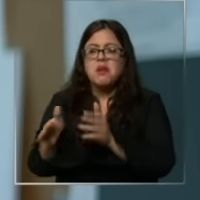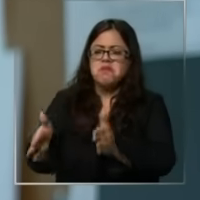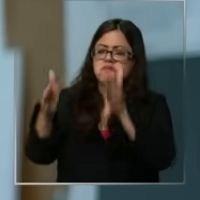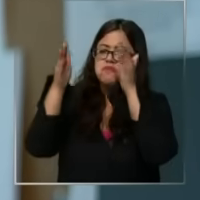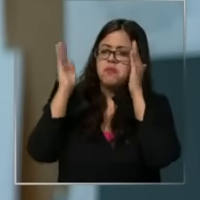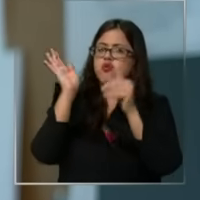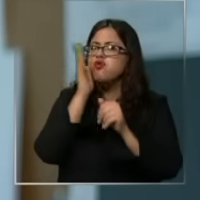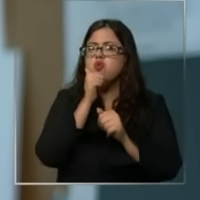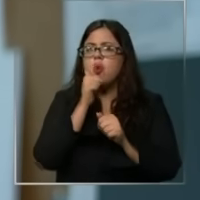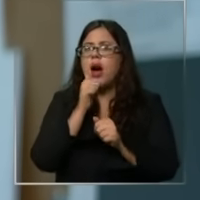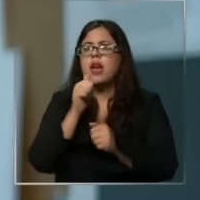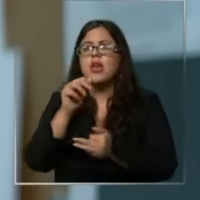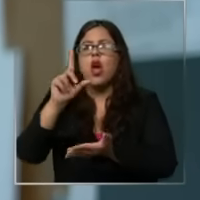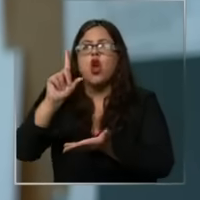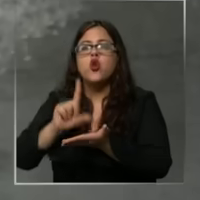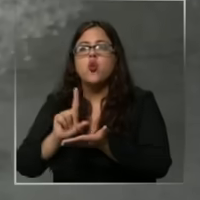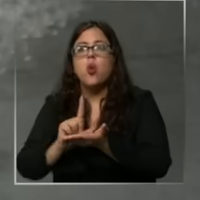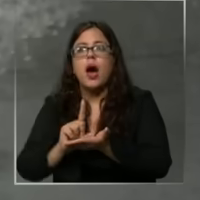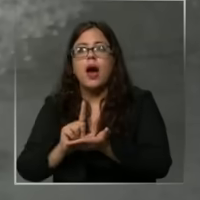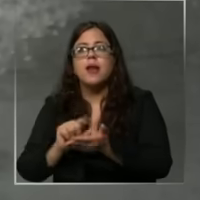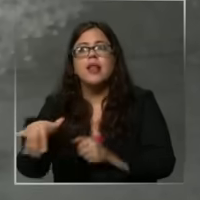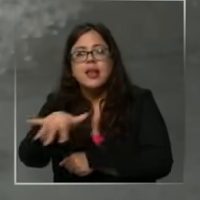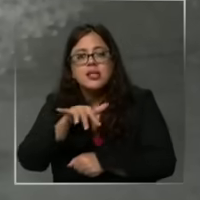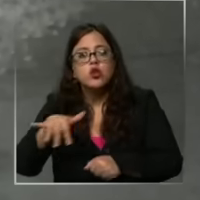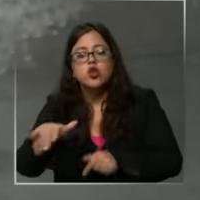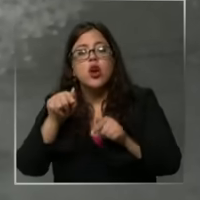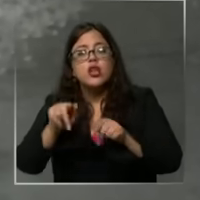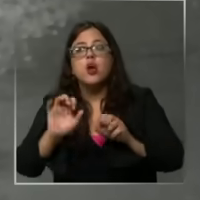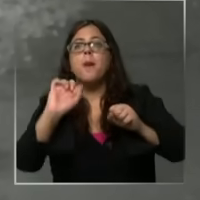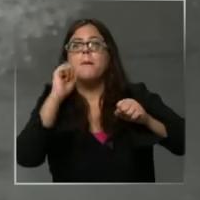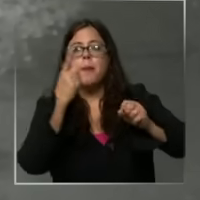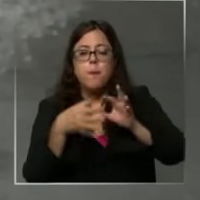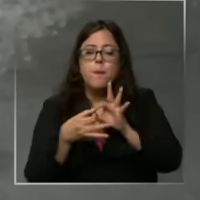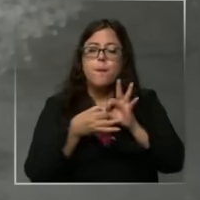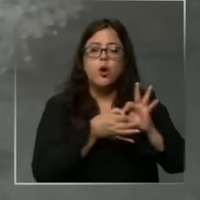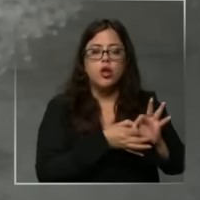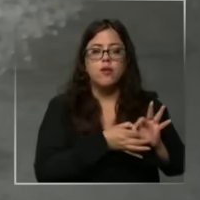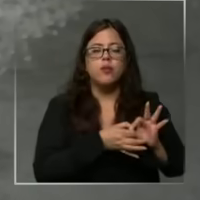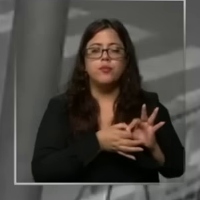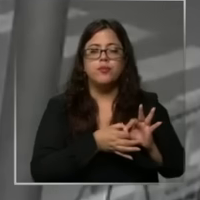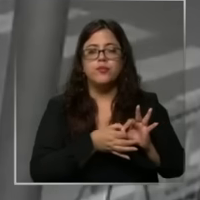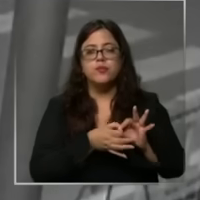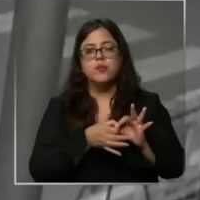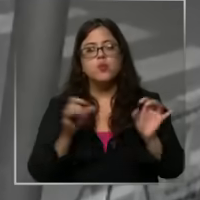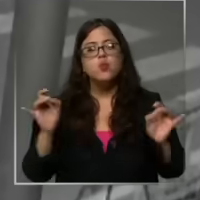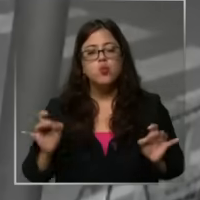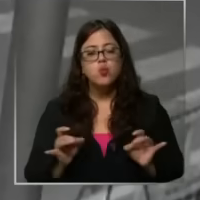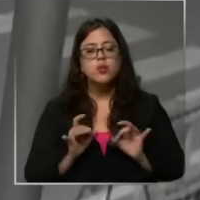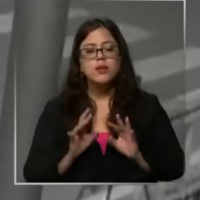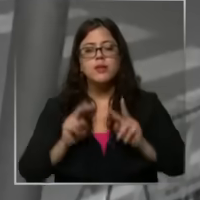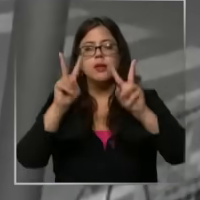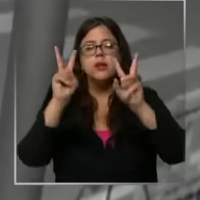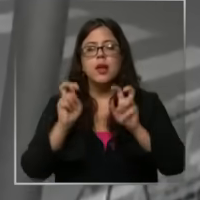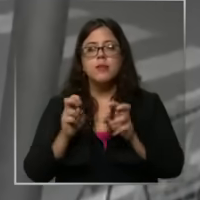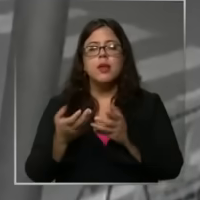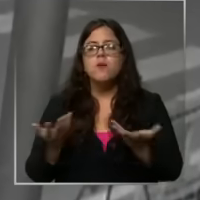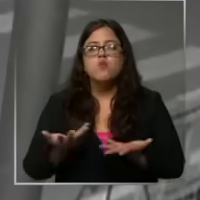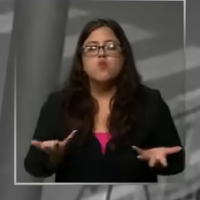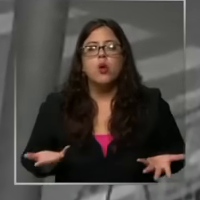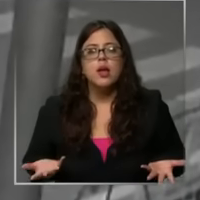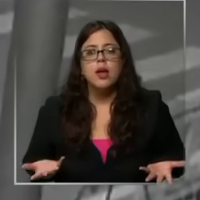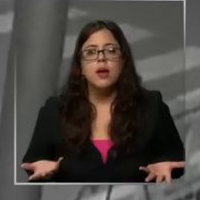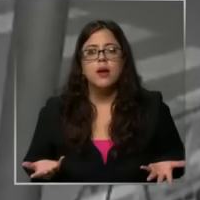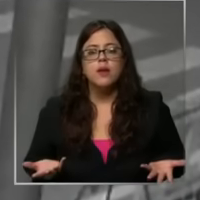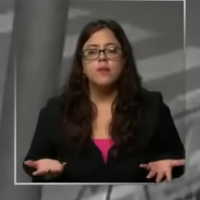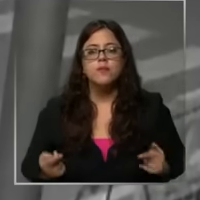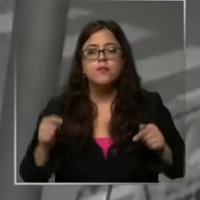a una zona cercana donde se llevan a cabo los hechos. Esa es como la primera razón. ¿Podríamos elucubrar en torno a por qué